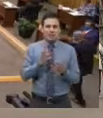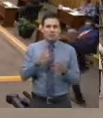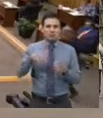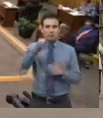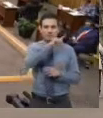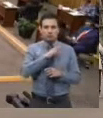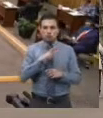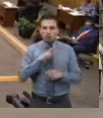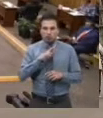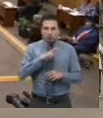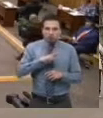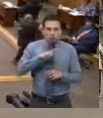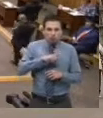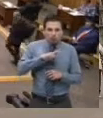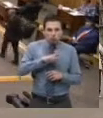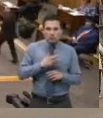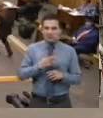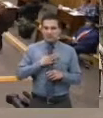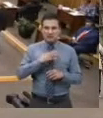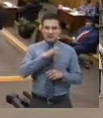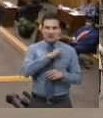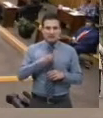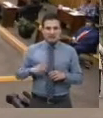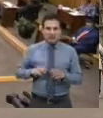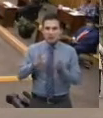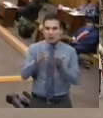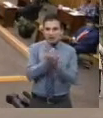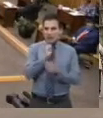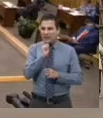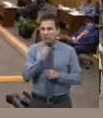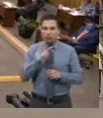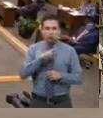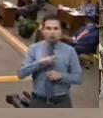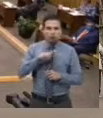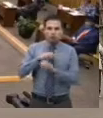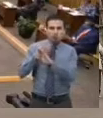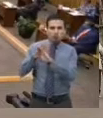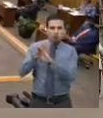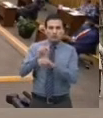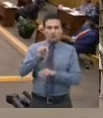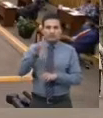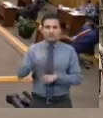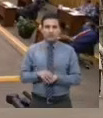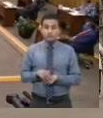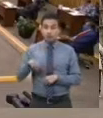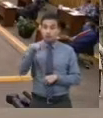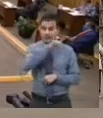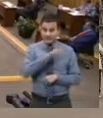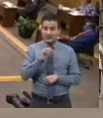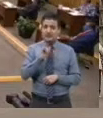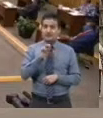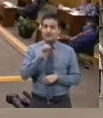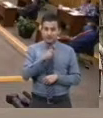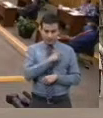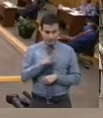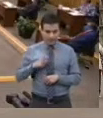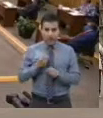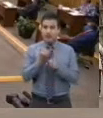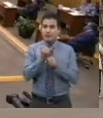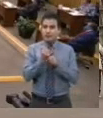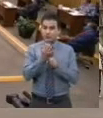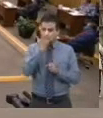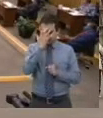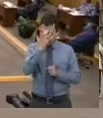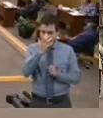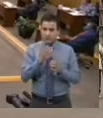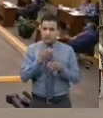una candidatura o no ganaron. Esta autoridad, con todo respeto, debe de ser más seria en sus investigaciones. Debe tener